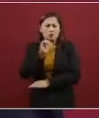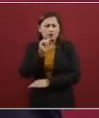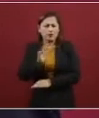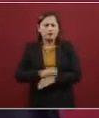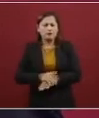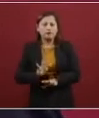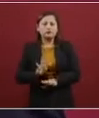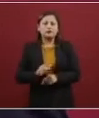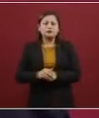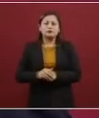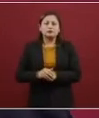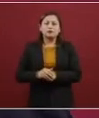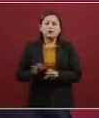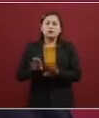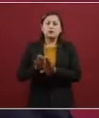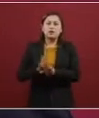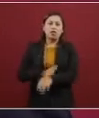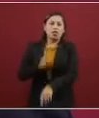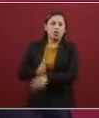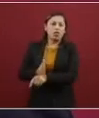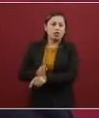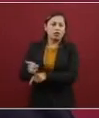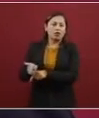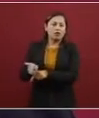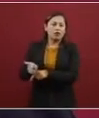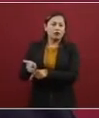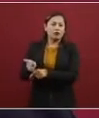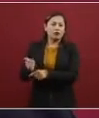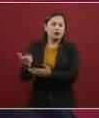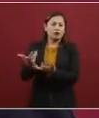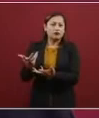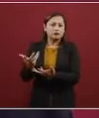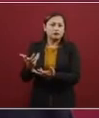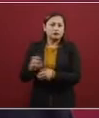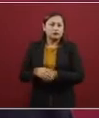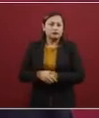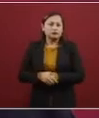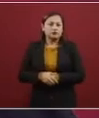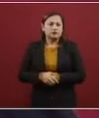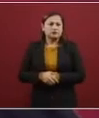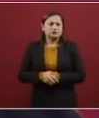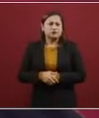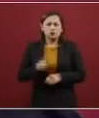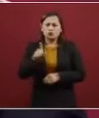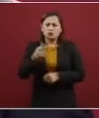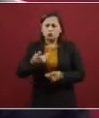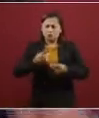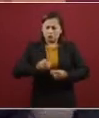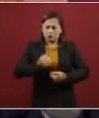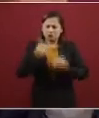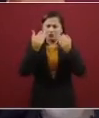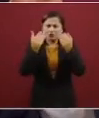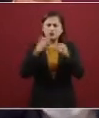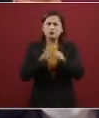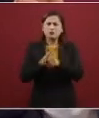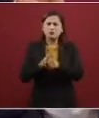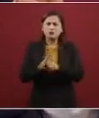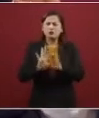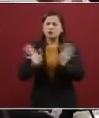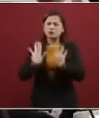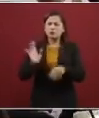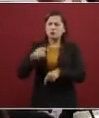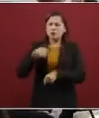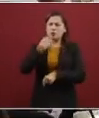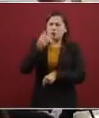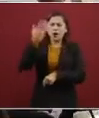versión no va a haber represión ya no está pidiendo que se revelen las fuentes no si lo dije del principio se